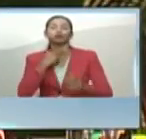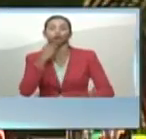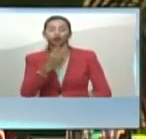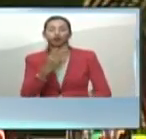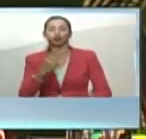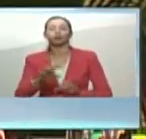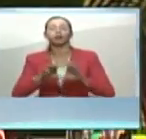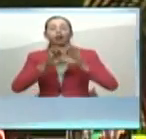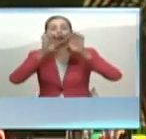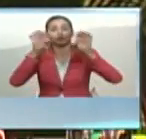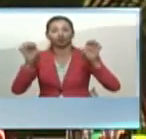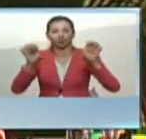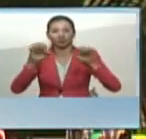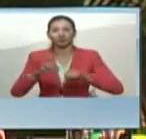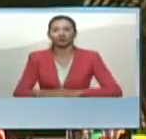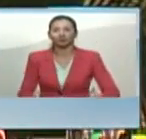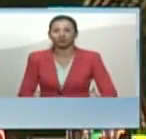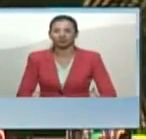Educación.